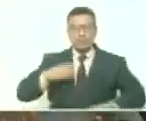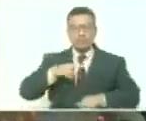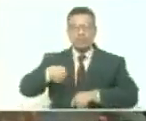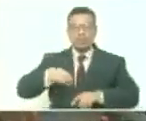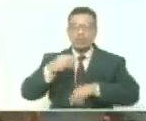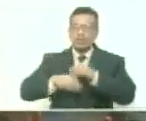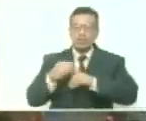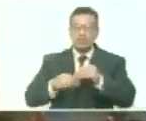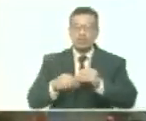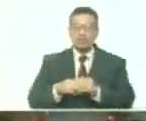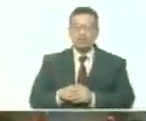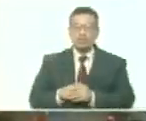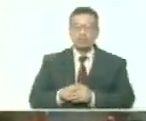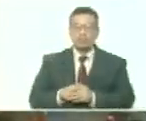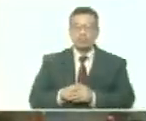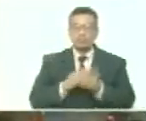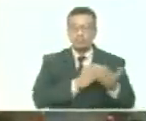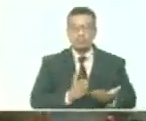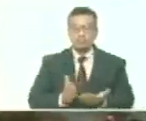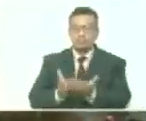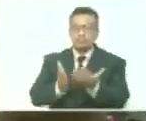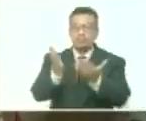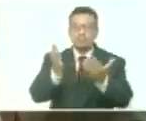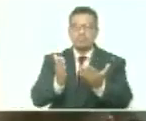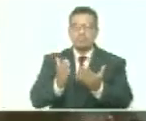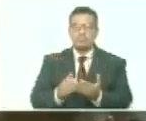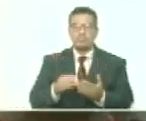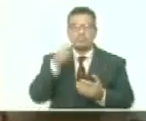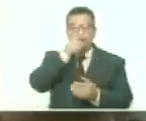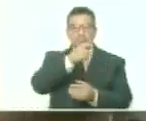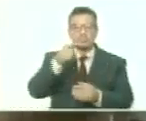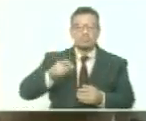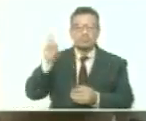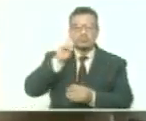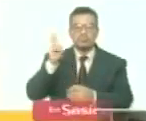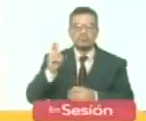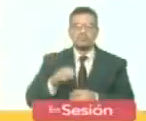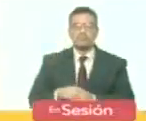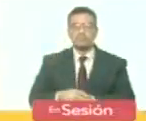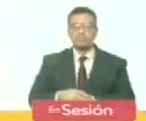sido al servicio del pueblo venezolano.